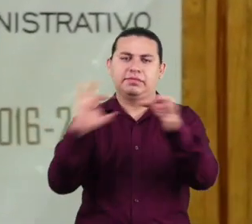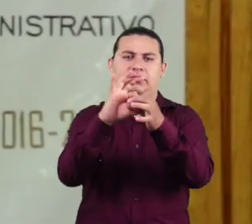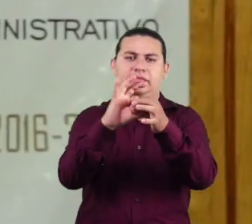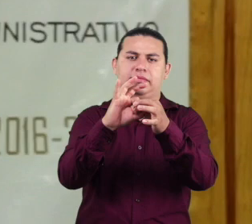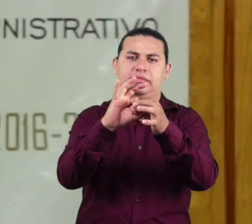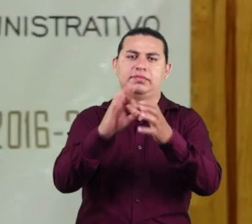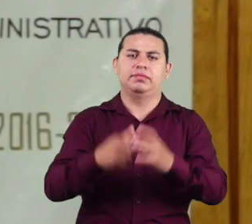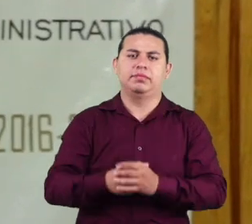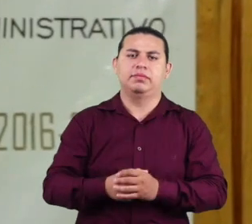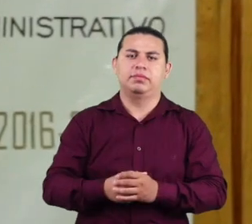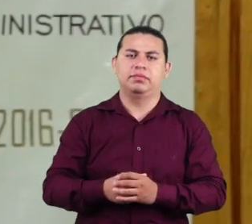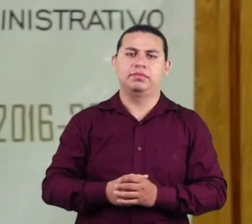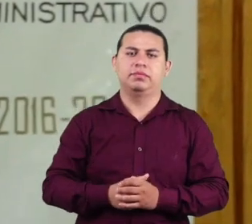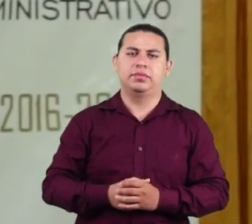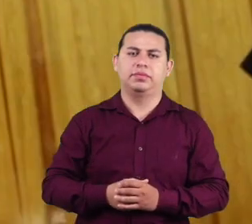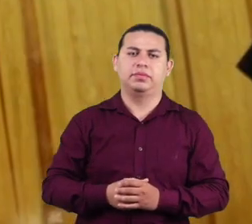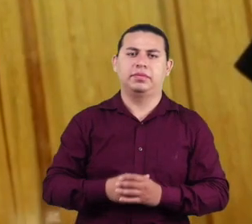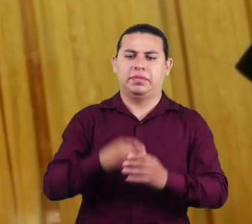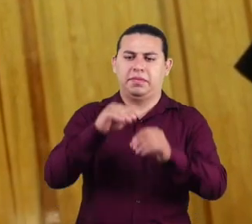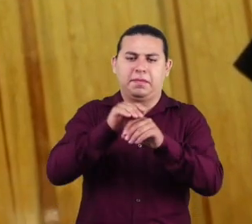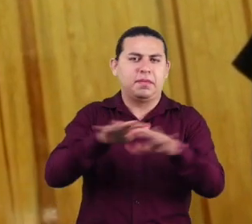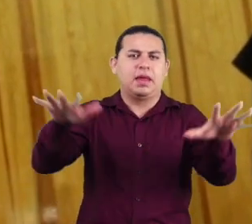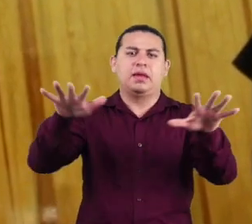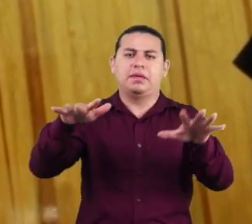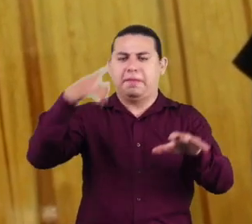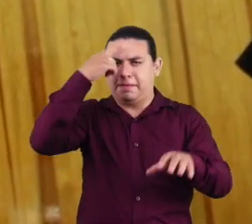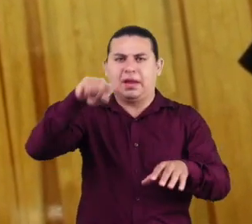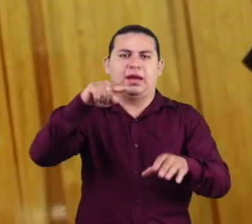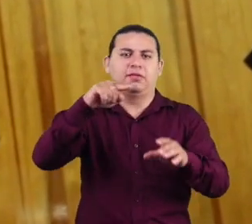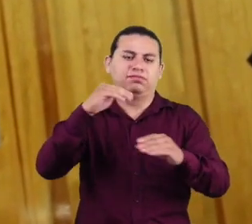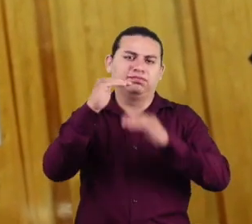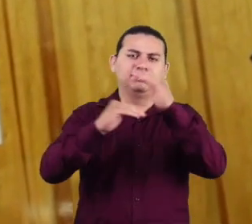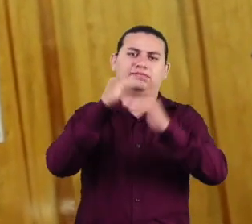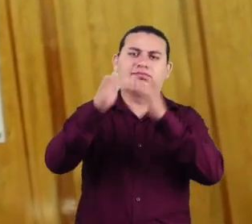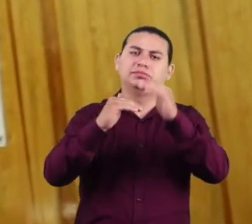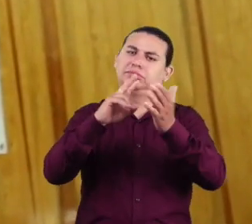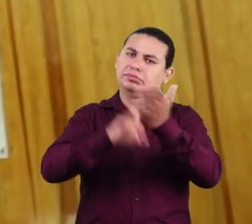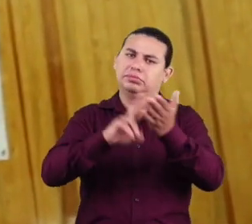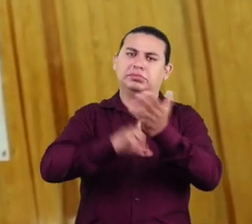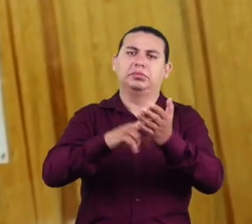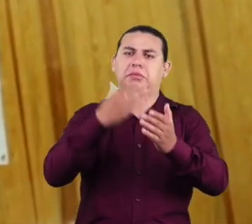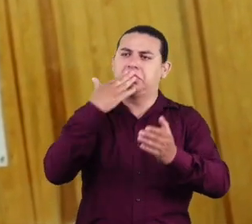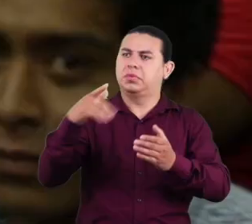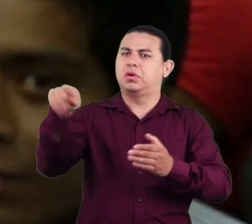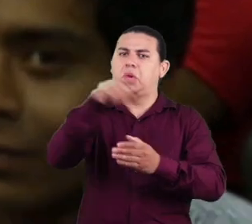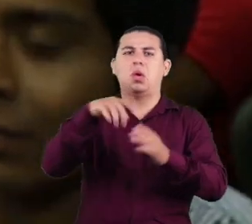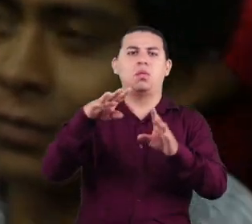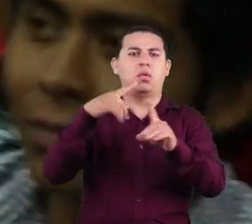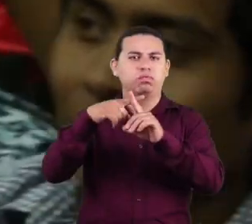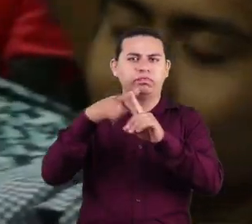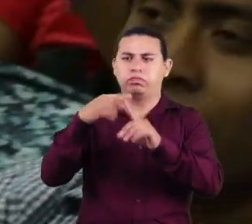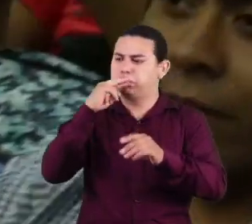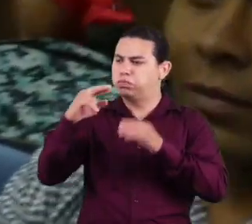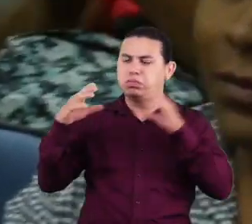vinculación y extensión comunitaria, que la verdad es que tuvimos muy buenos resultados en este